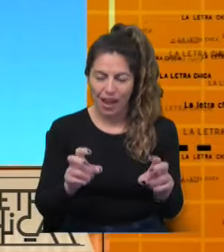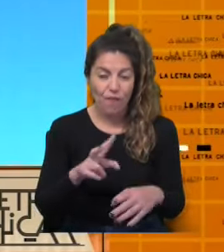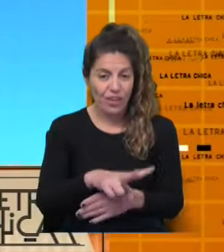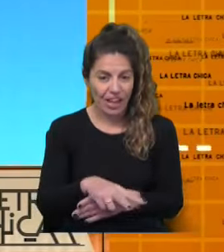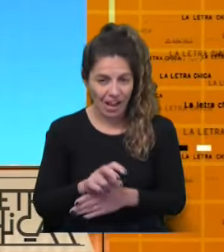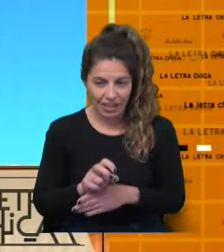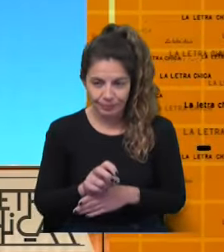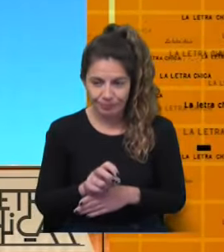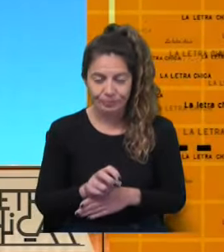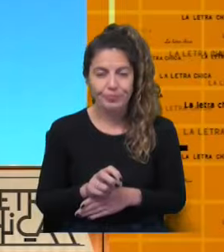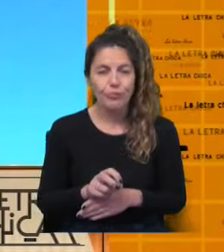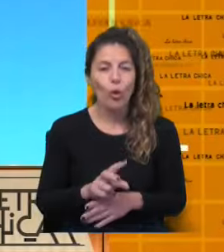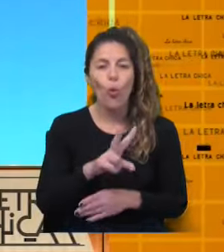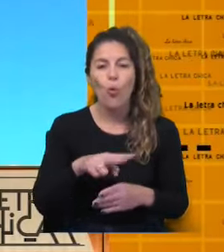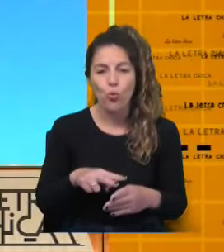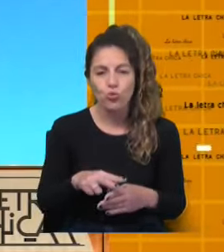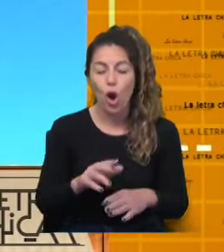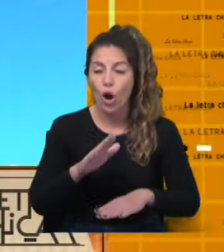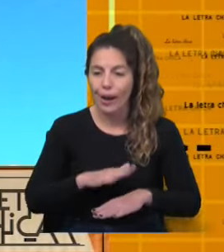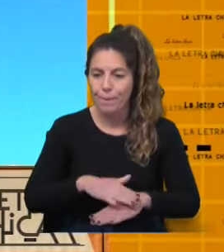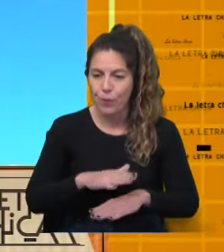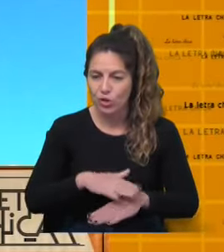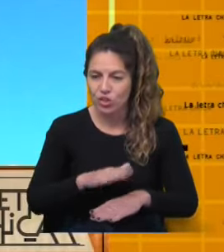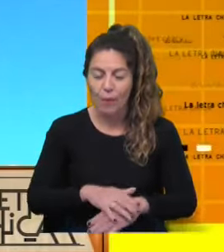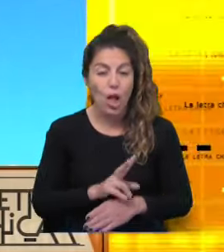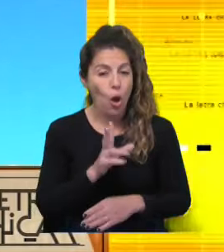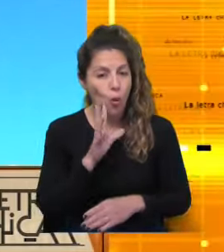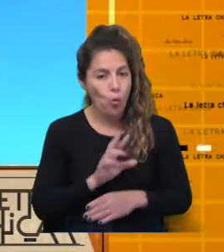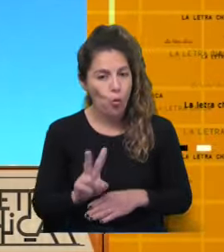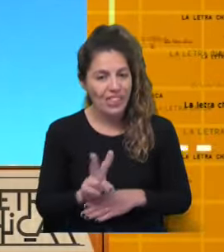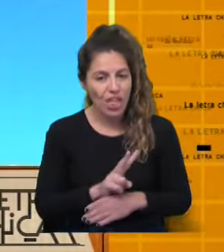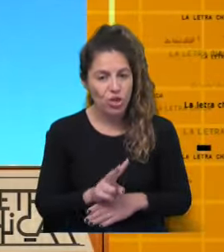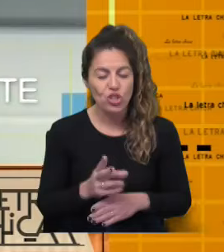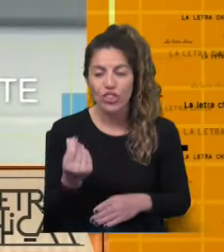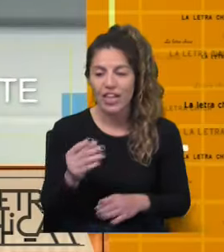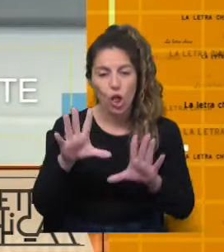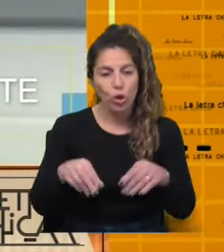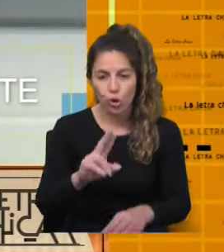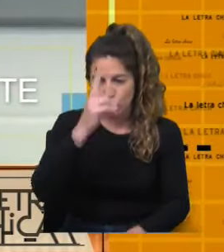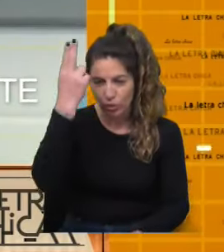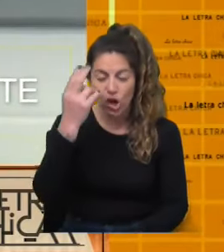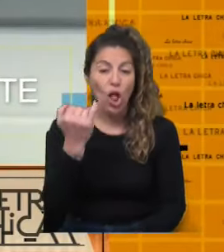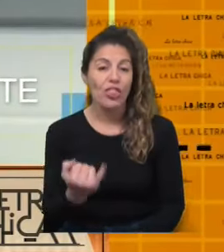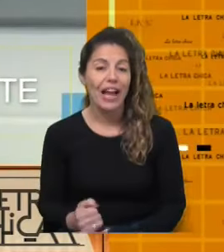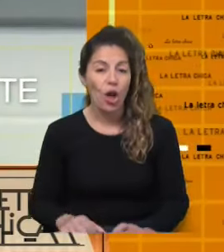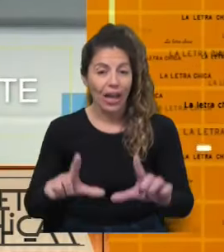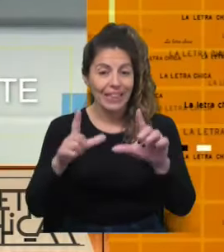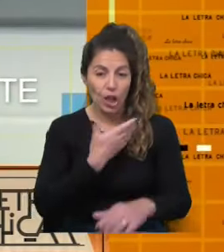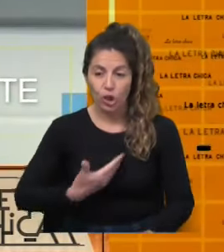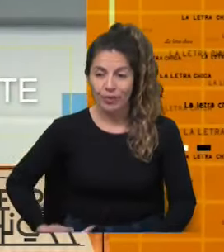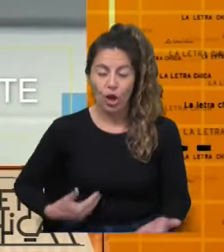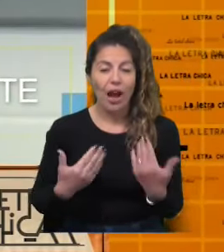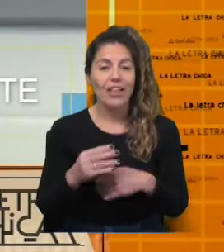fiscal, con un uso responsable, cuidadoso de los dineros de todos los uruguayos. Álvaro Delgado, candidato del gobierno, habla